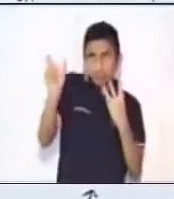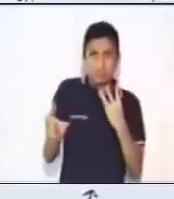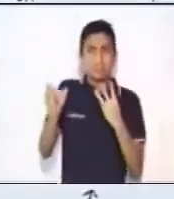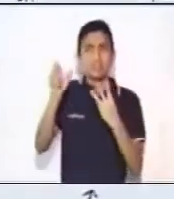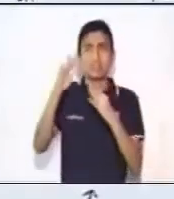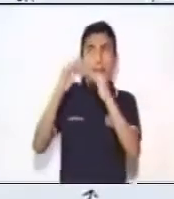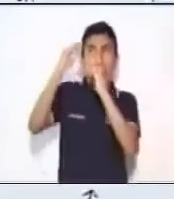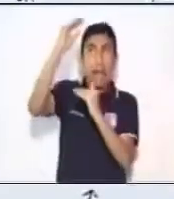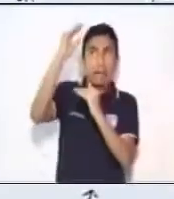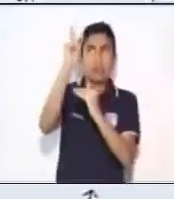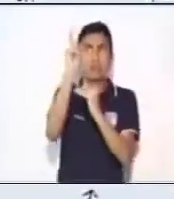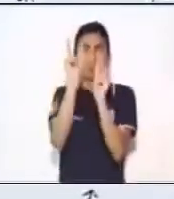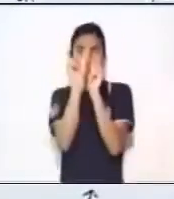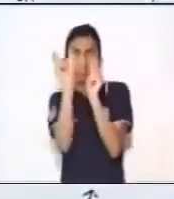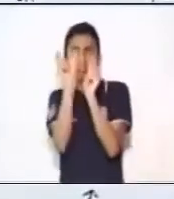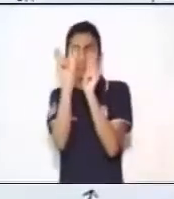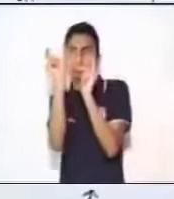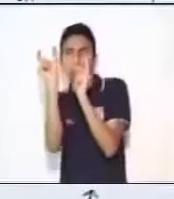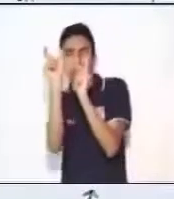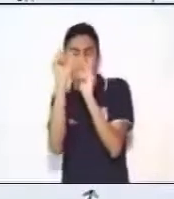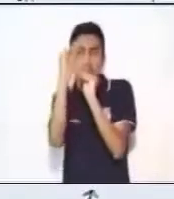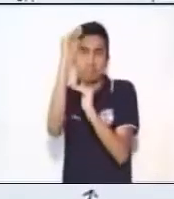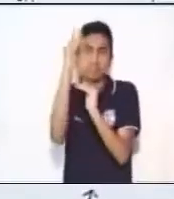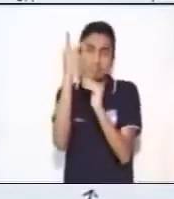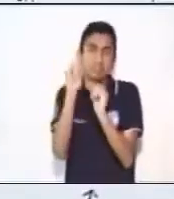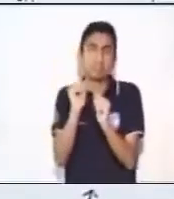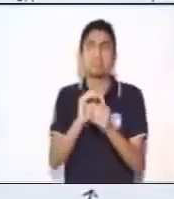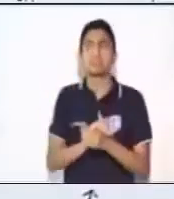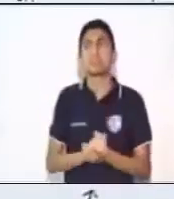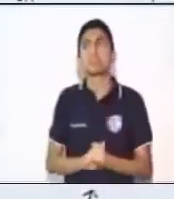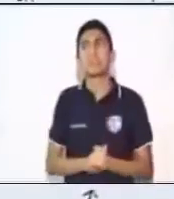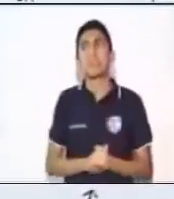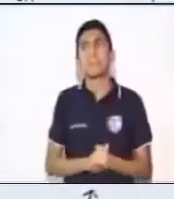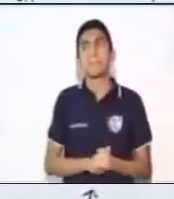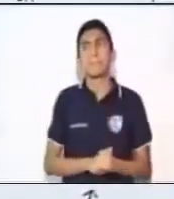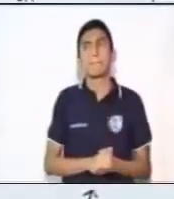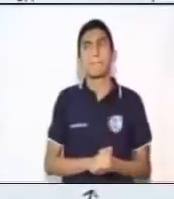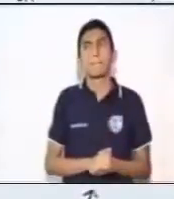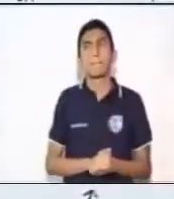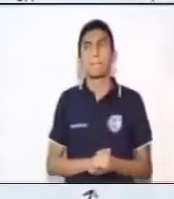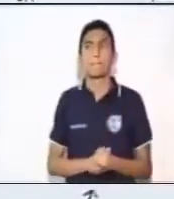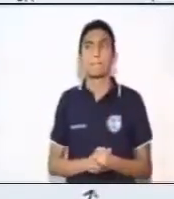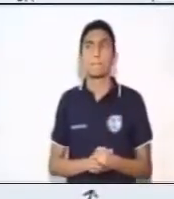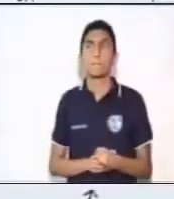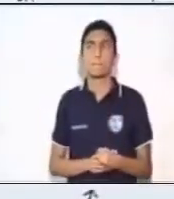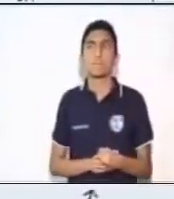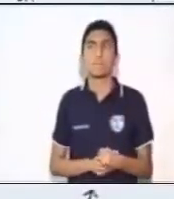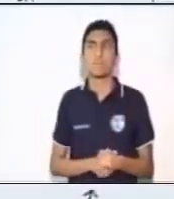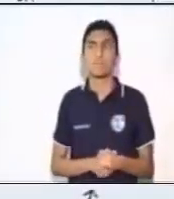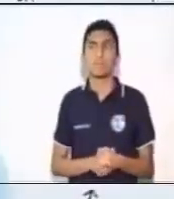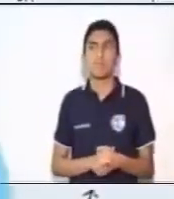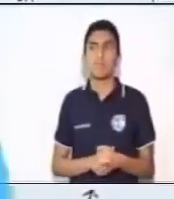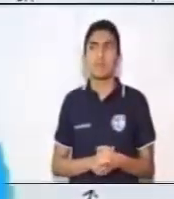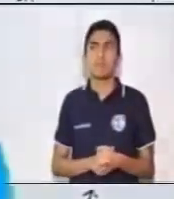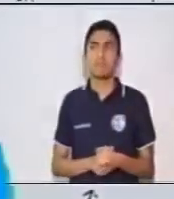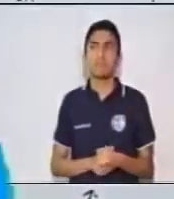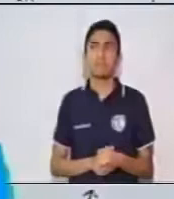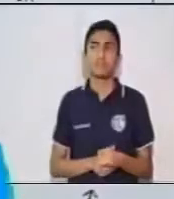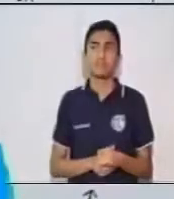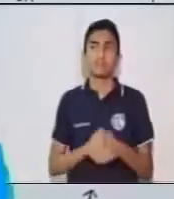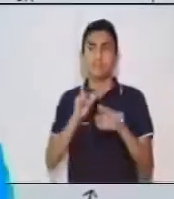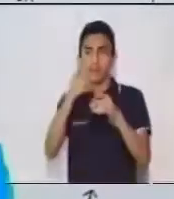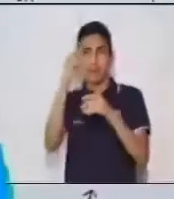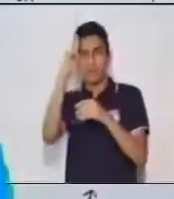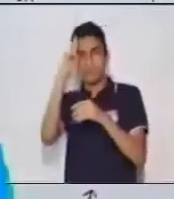altura o del mismo tamaño, ¿verdad? Aquí en su altura, entonces que nuestro cuadrado que tiene